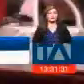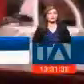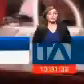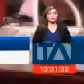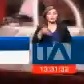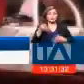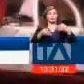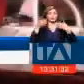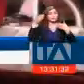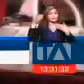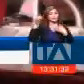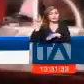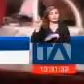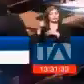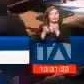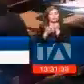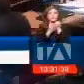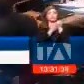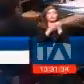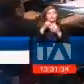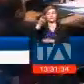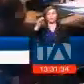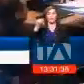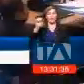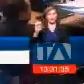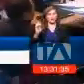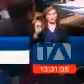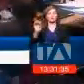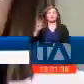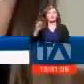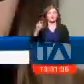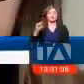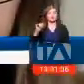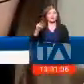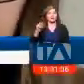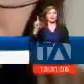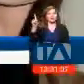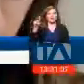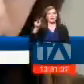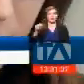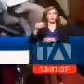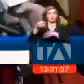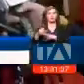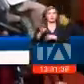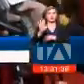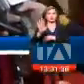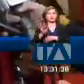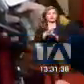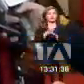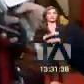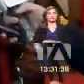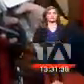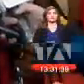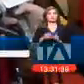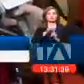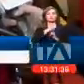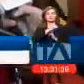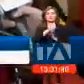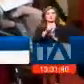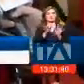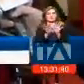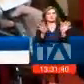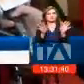El enjuiciamiento político es impulsado por Mae Montaño, quien considera que Espinosa incumplió sus funciones. El mal funcionamiento del sistema